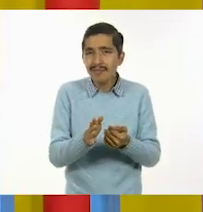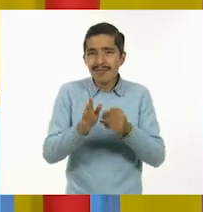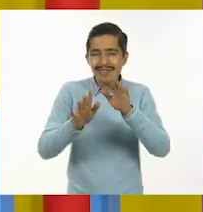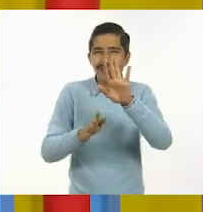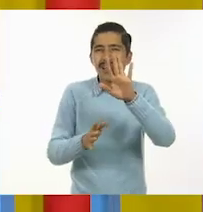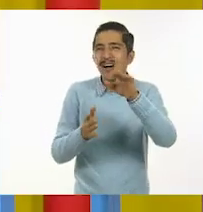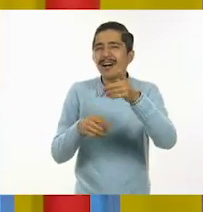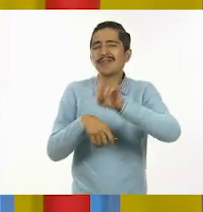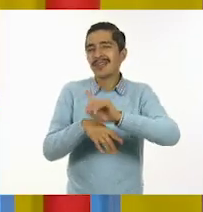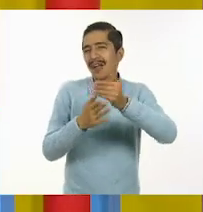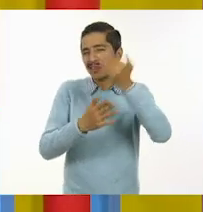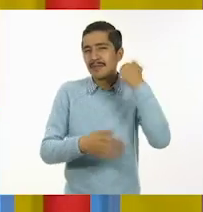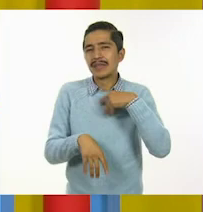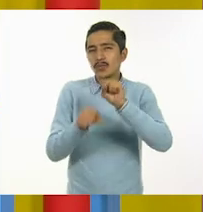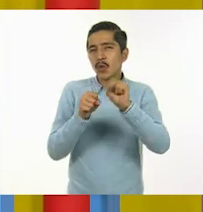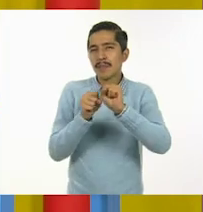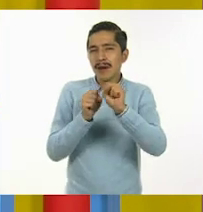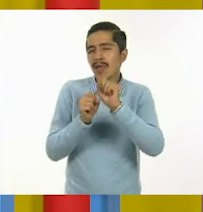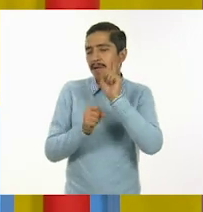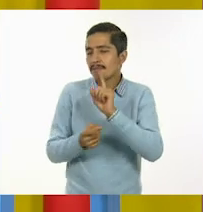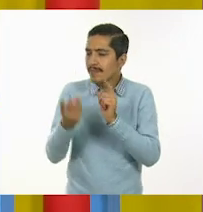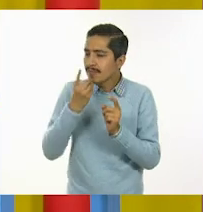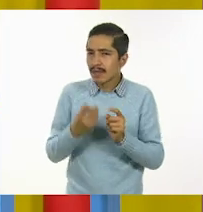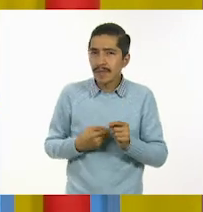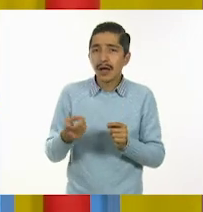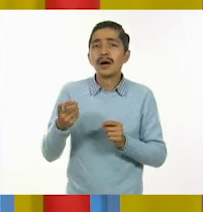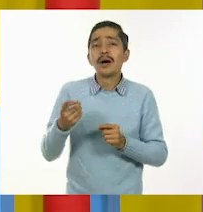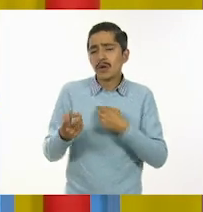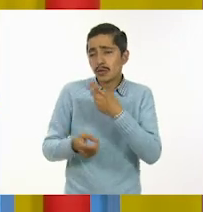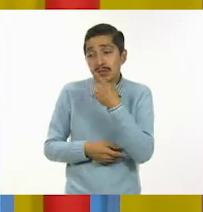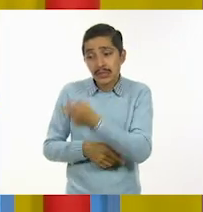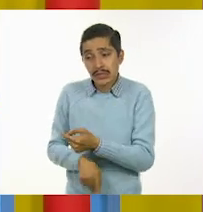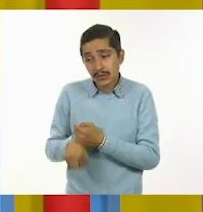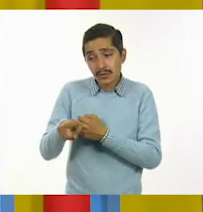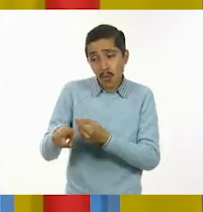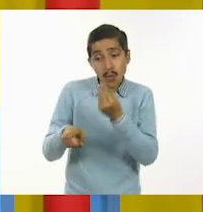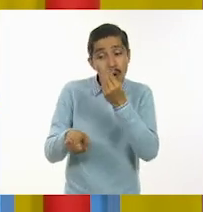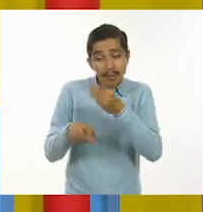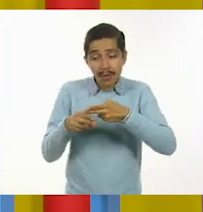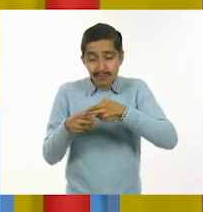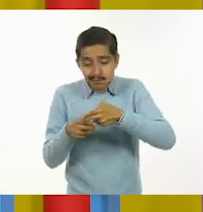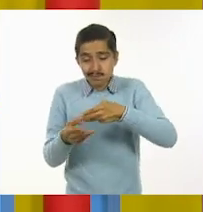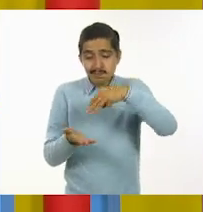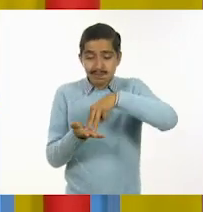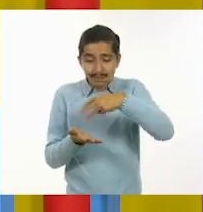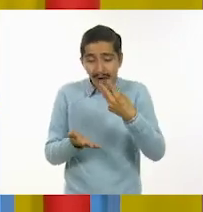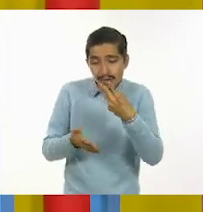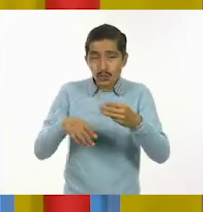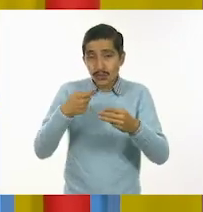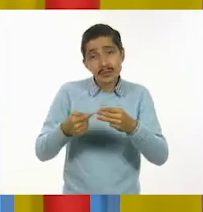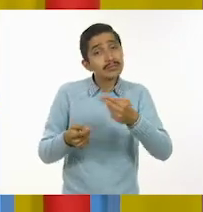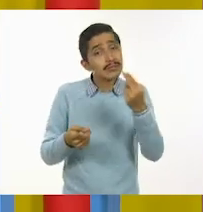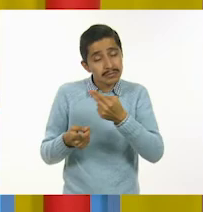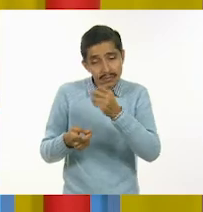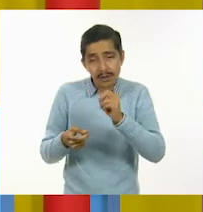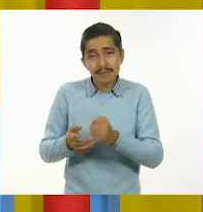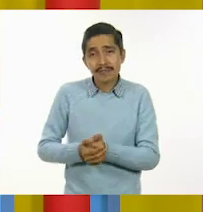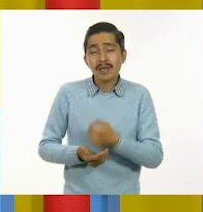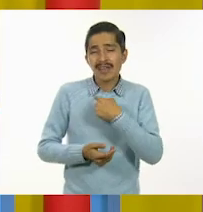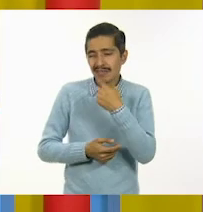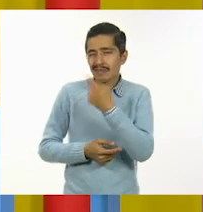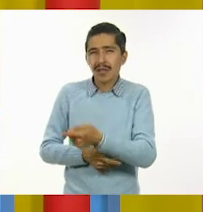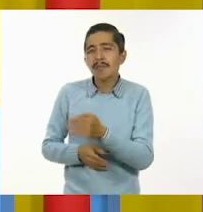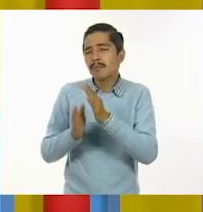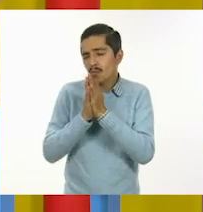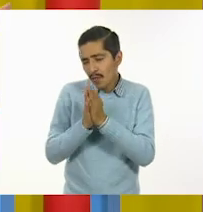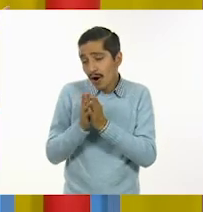estaba diciendo a mi sobrina que comiera con los cubiertos. Y entonces le dije, Sofi, por favor, come